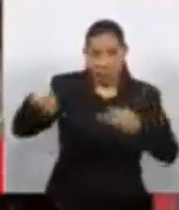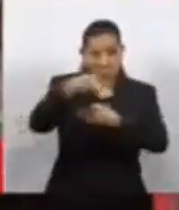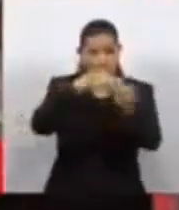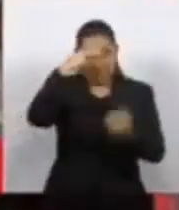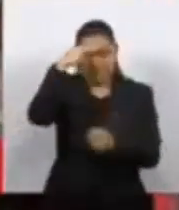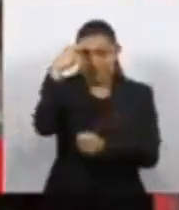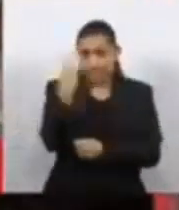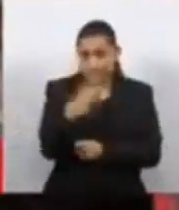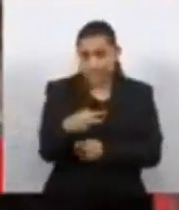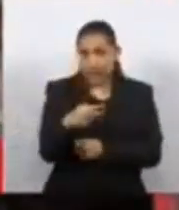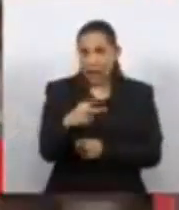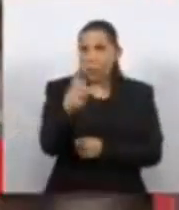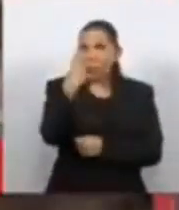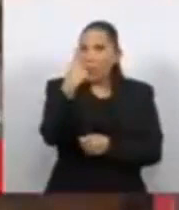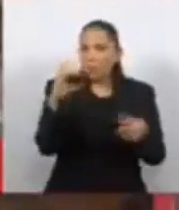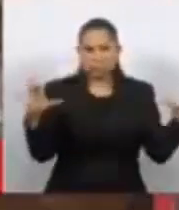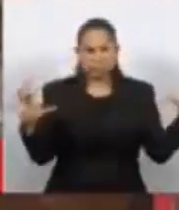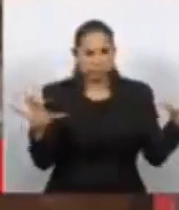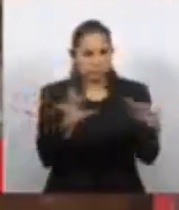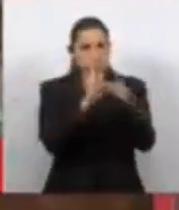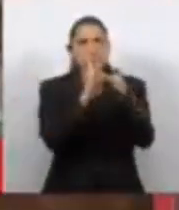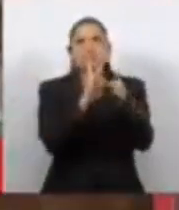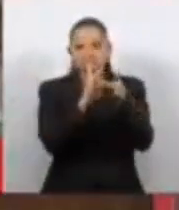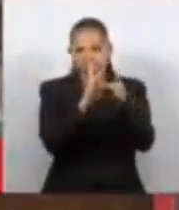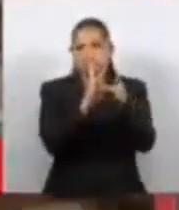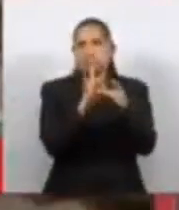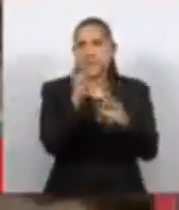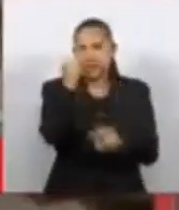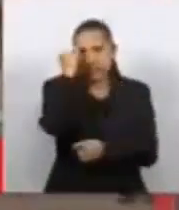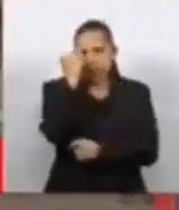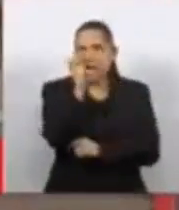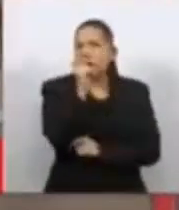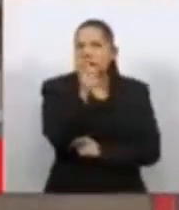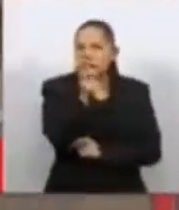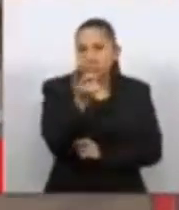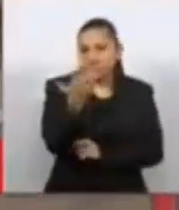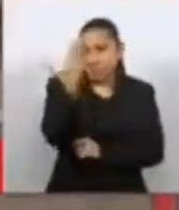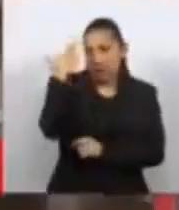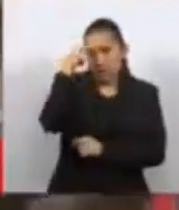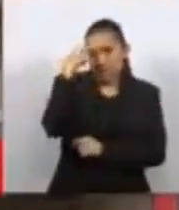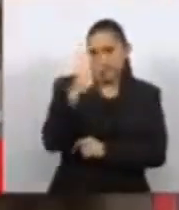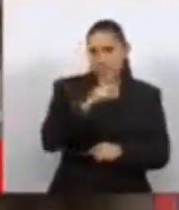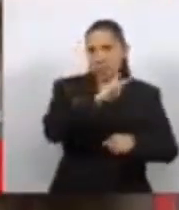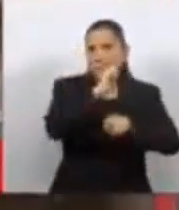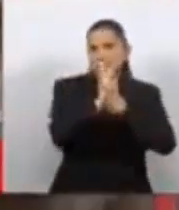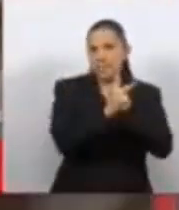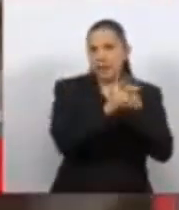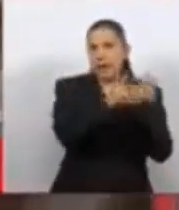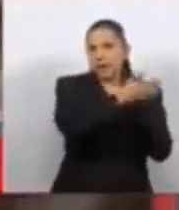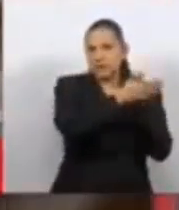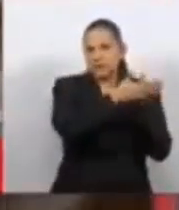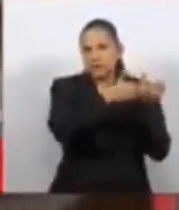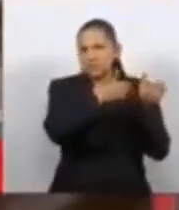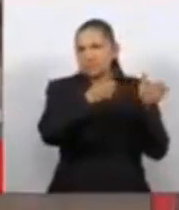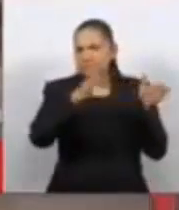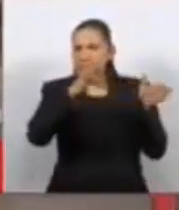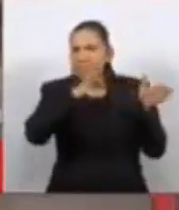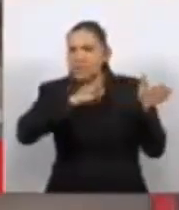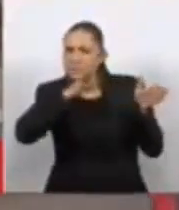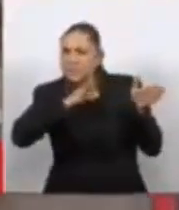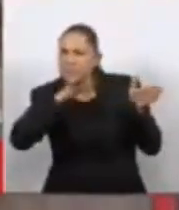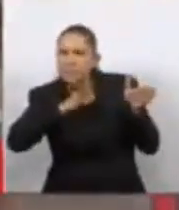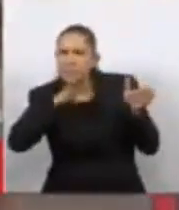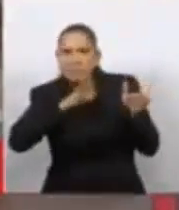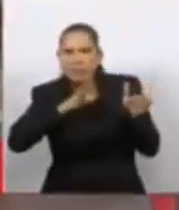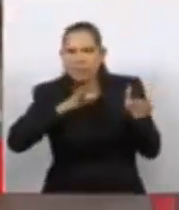el diagnóstico sobre el estado de gravedad en el que se encontraba el país. Y lo decimos sin mezquindad,